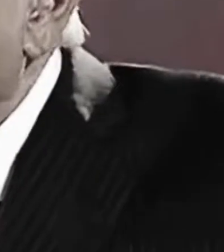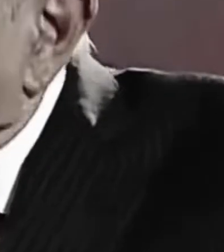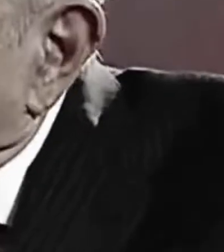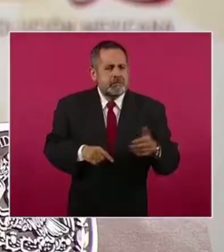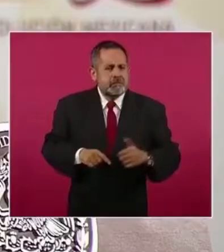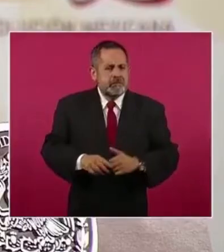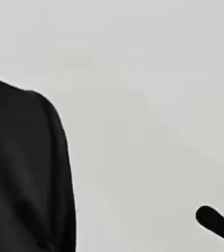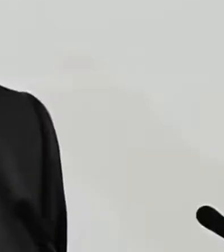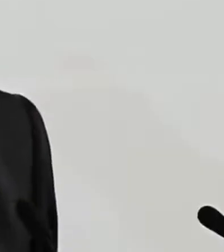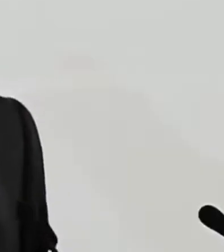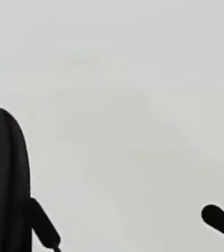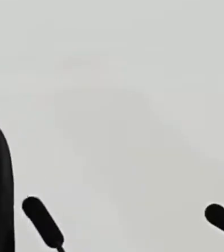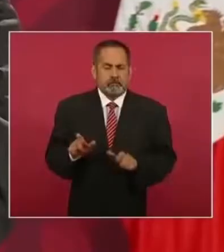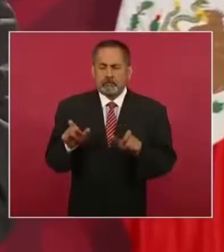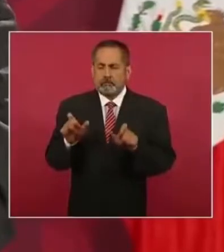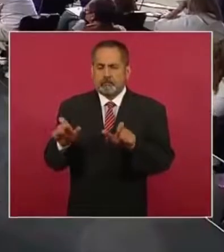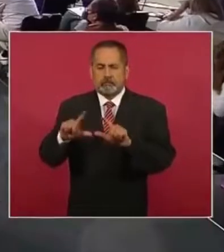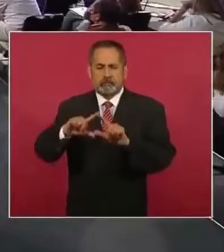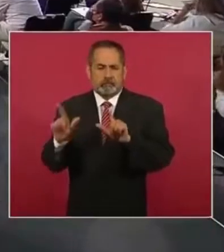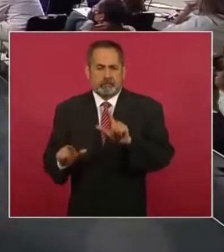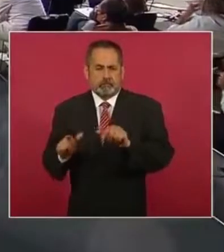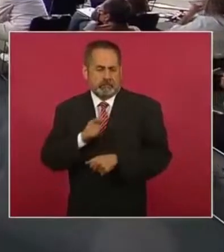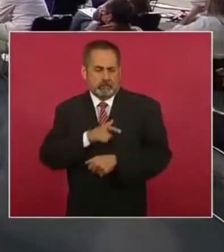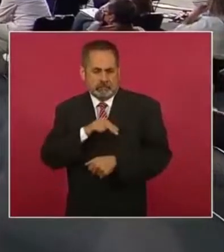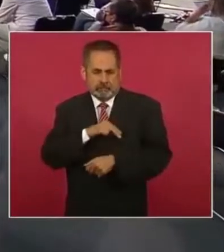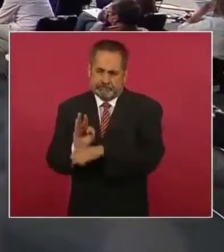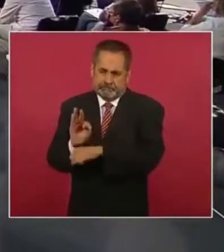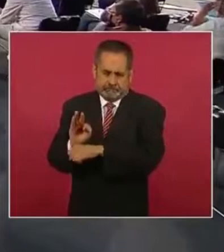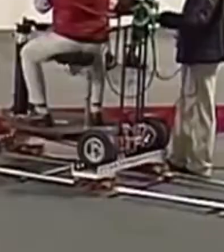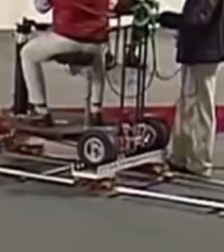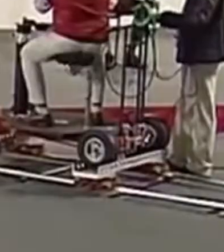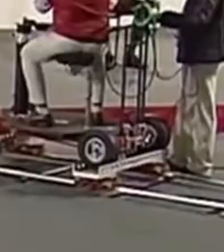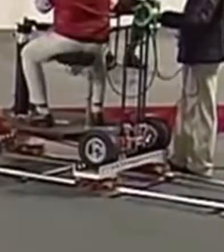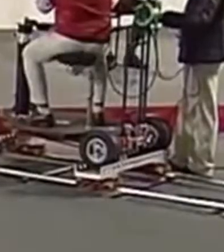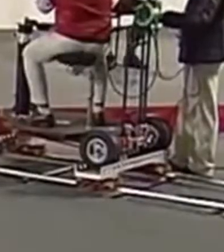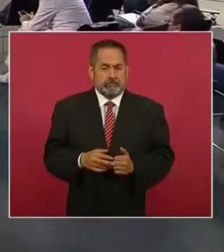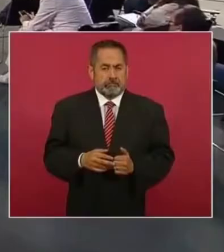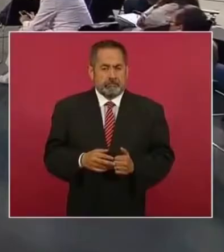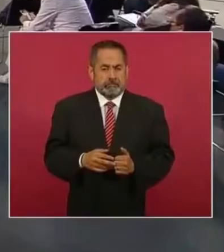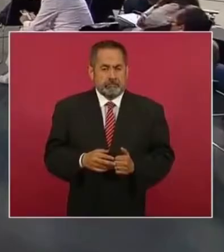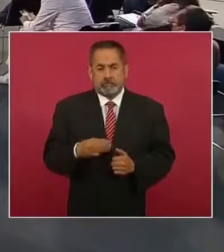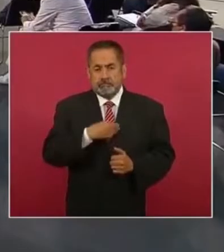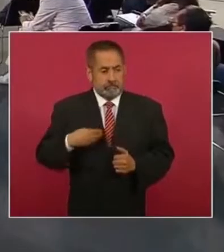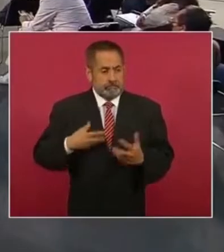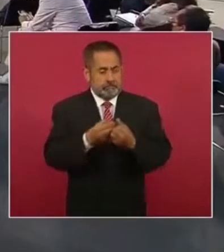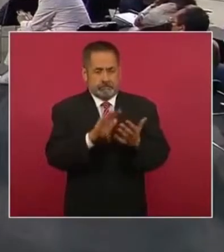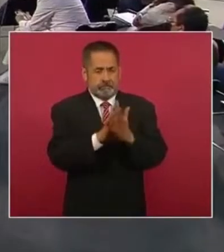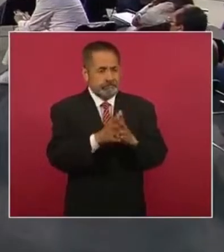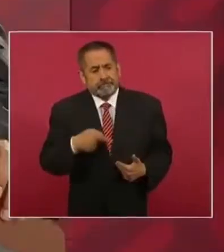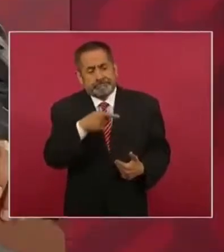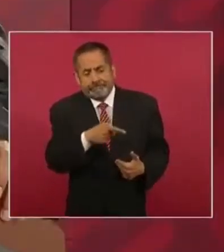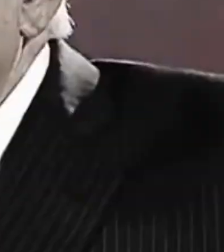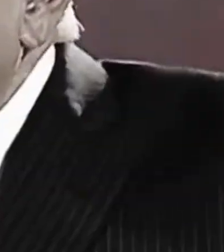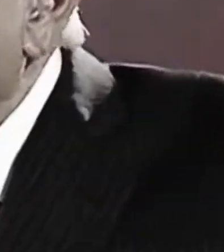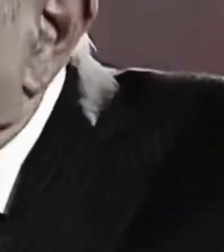es que calderón es que también cuidamos a los integrantes de las bandas son seres humanos